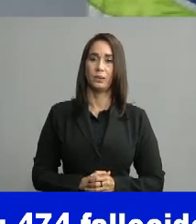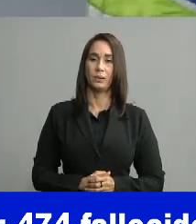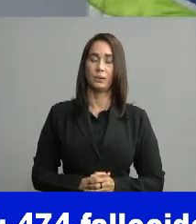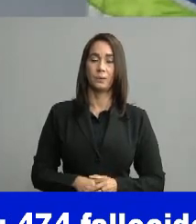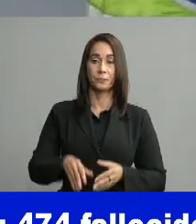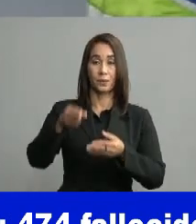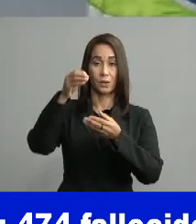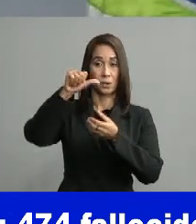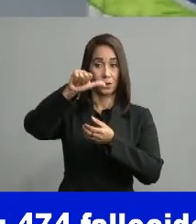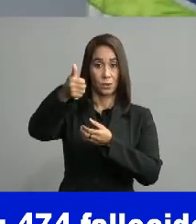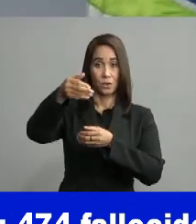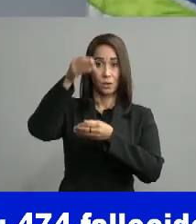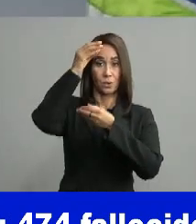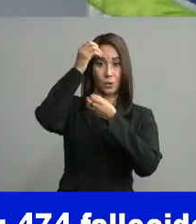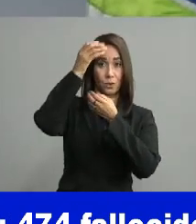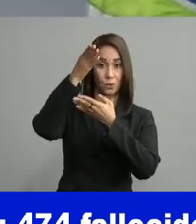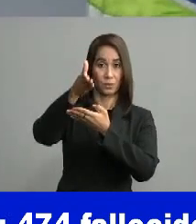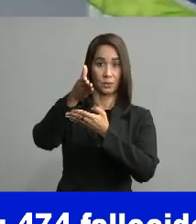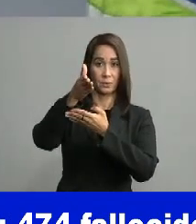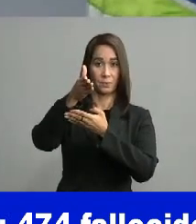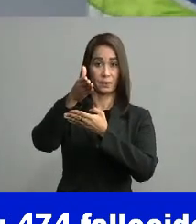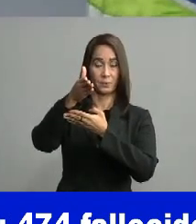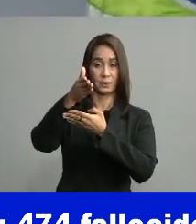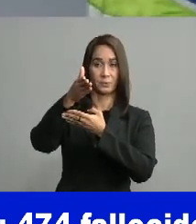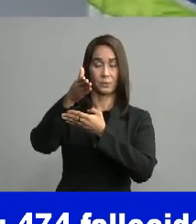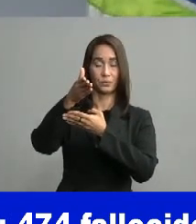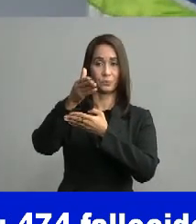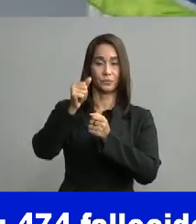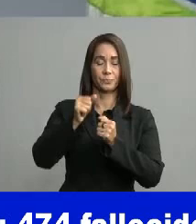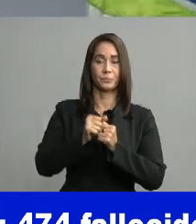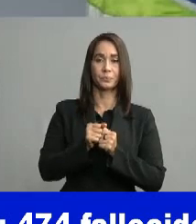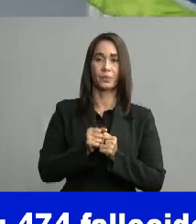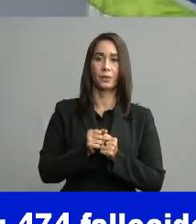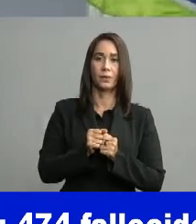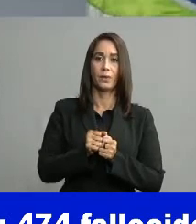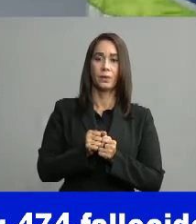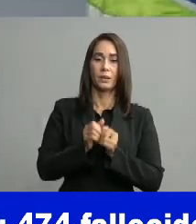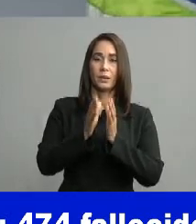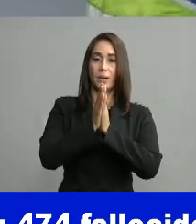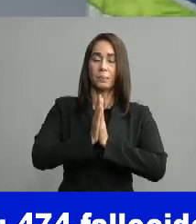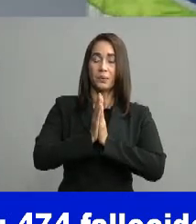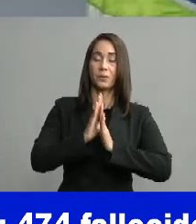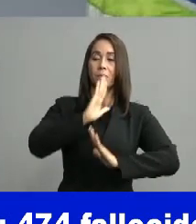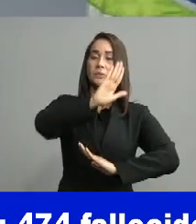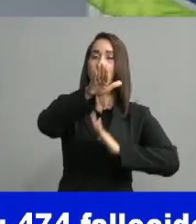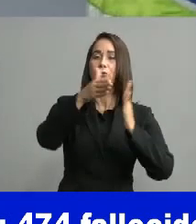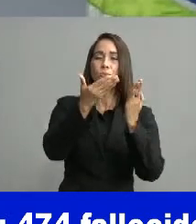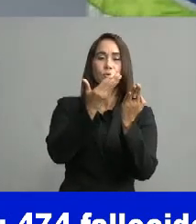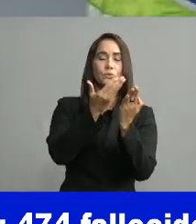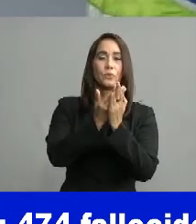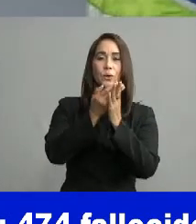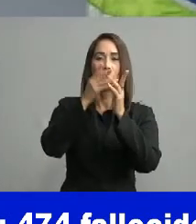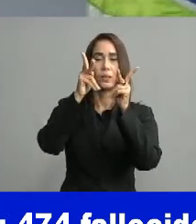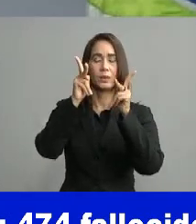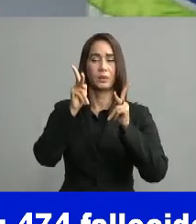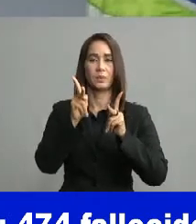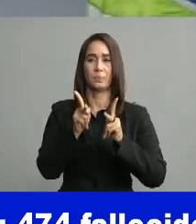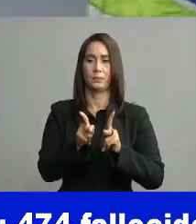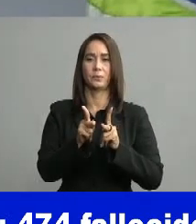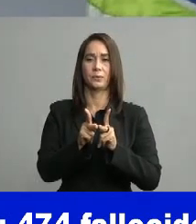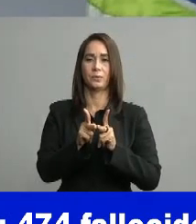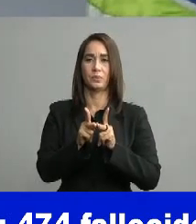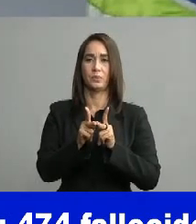Informamos igualmente que queremos a toda la población mantener la